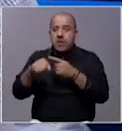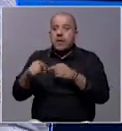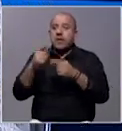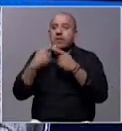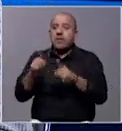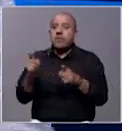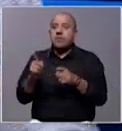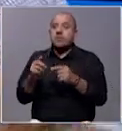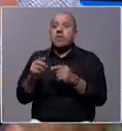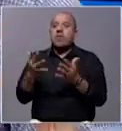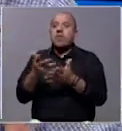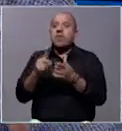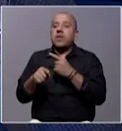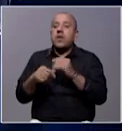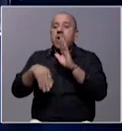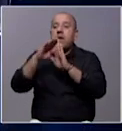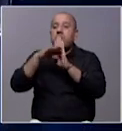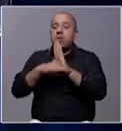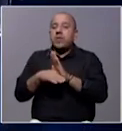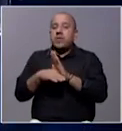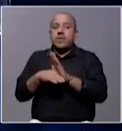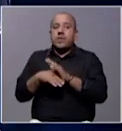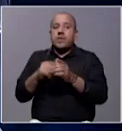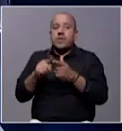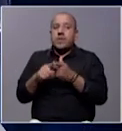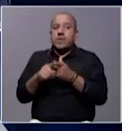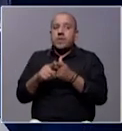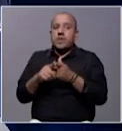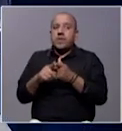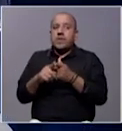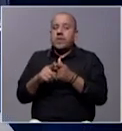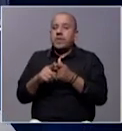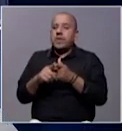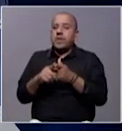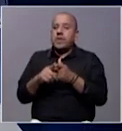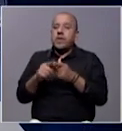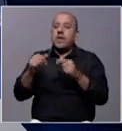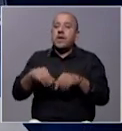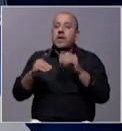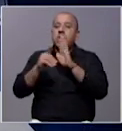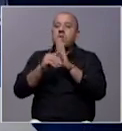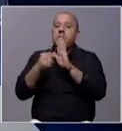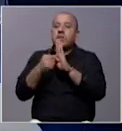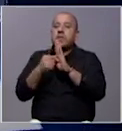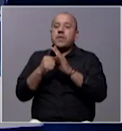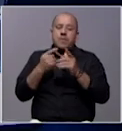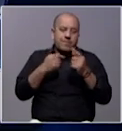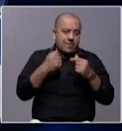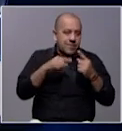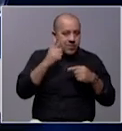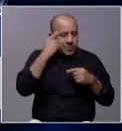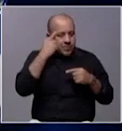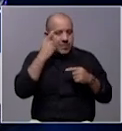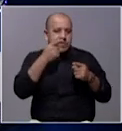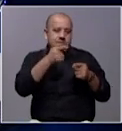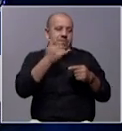la diferencia ahora los contenidos son el programa el partido nacional lo que corresponda y sobre todo este documento programa la era pero cuando no piense contar la experiencia